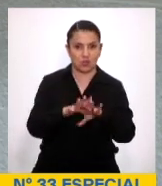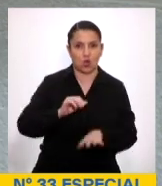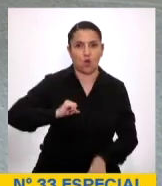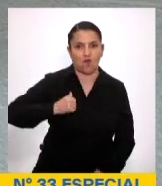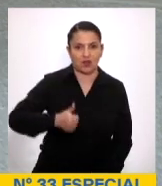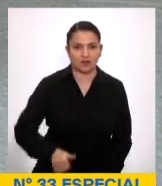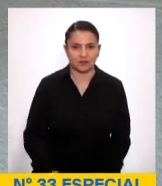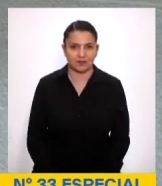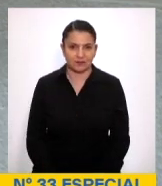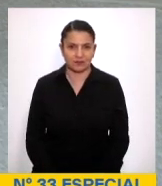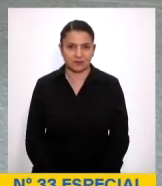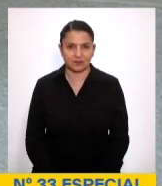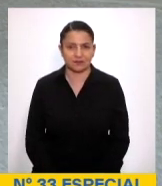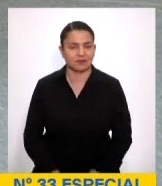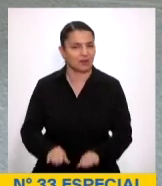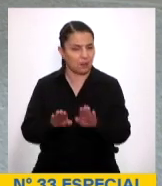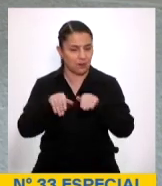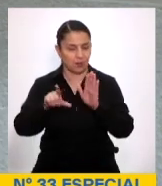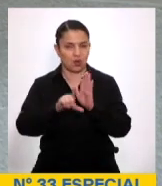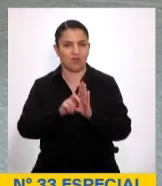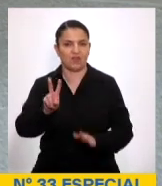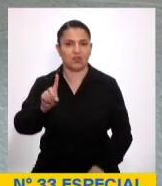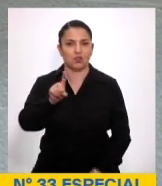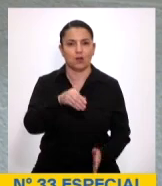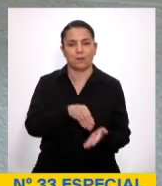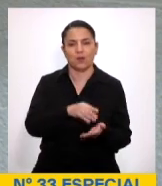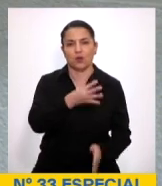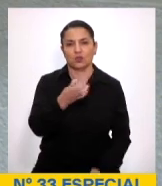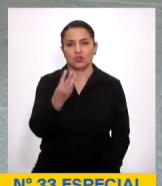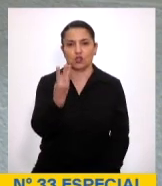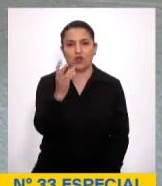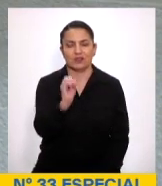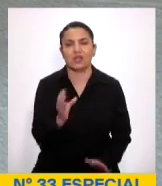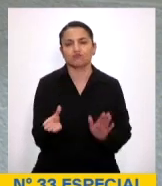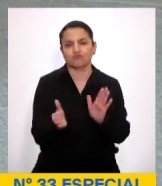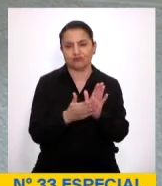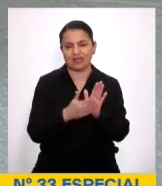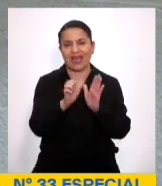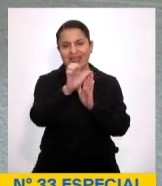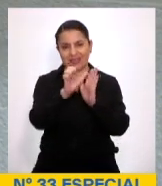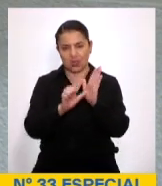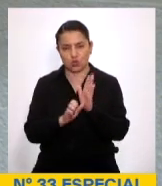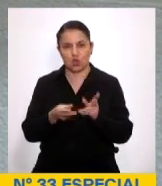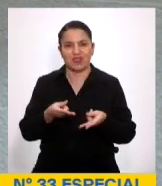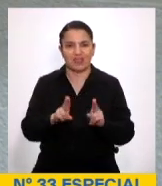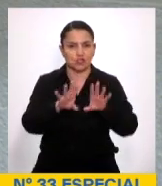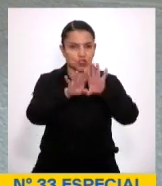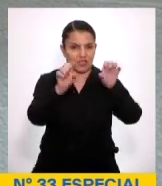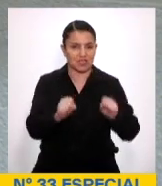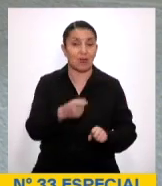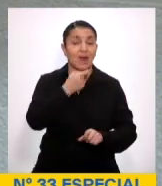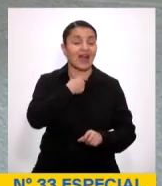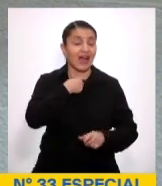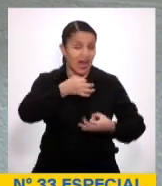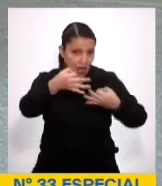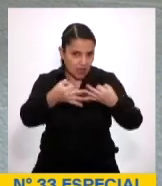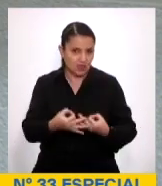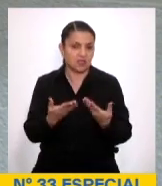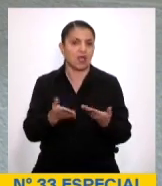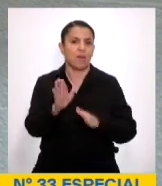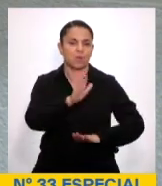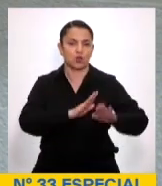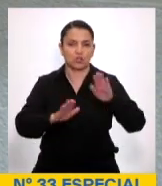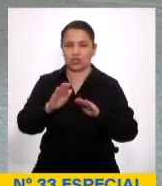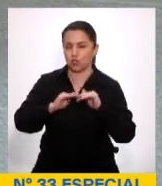juvenil Asimismo la ley 1430 estableció un estatuto de derecho y sistema de garantías y protección integral de derechos de la